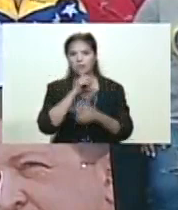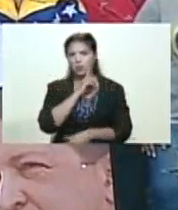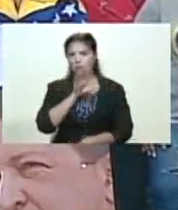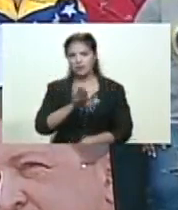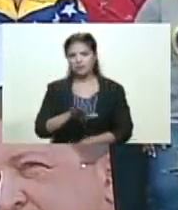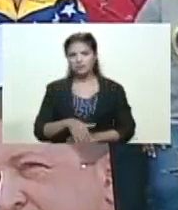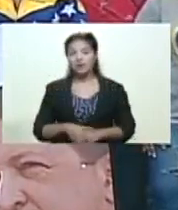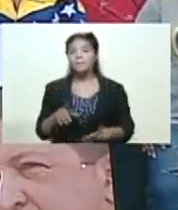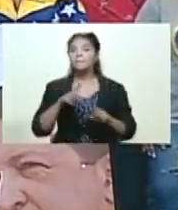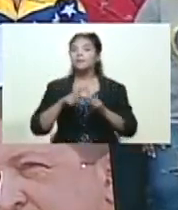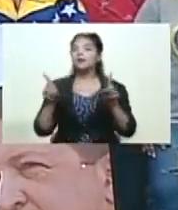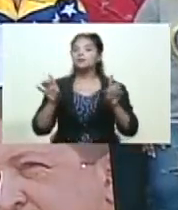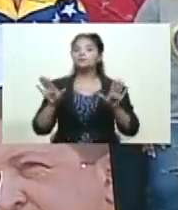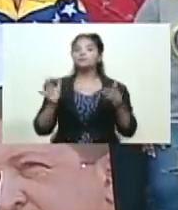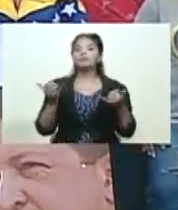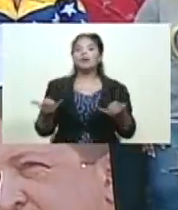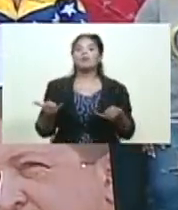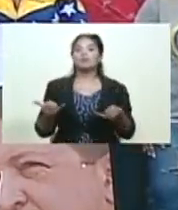Ahora,